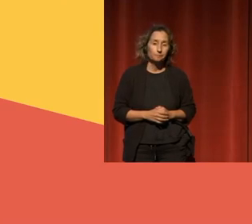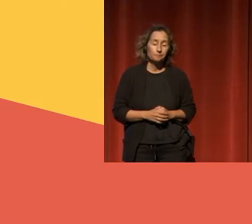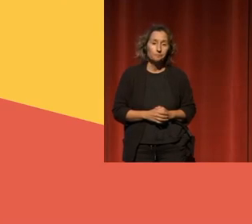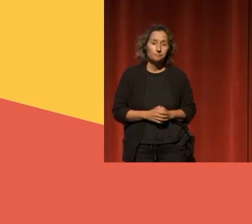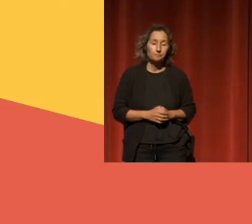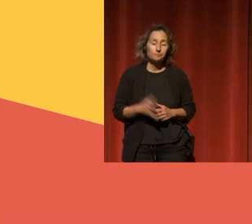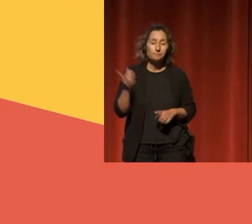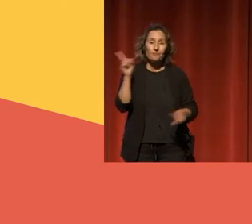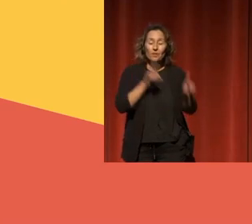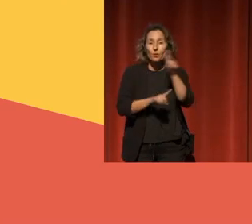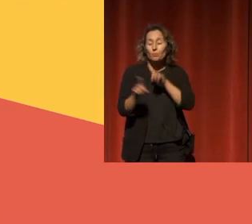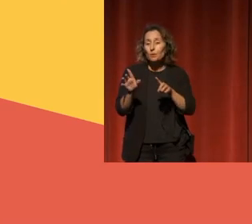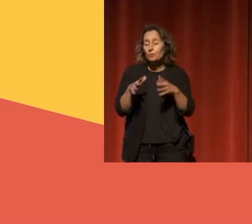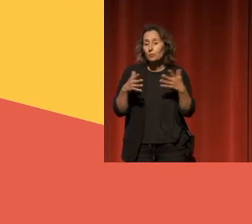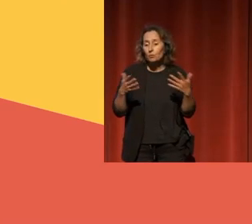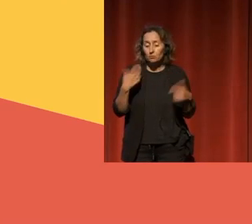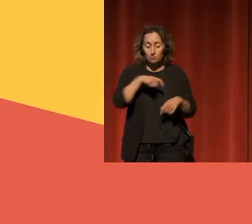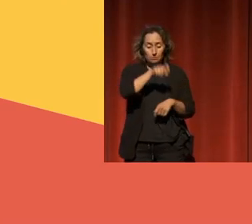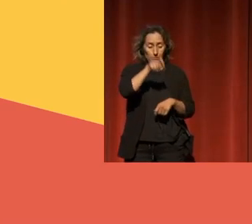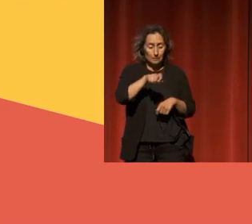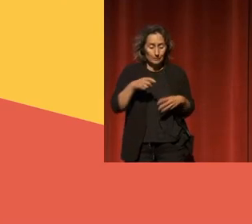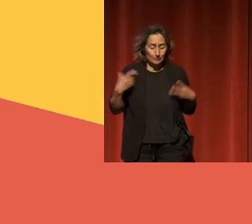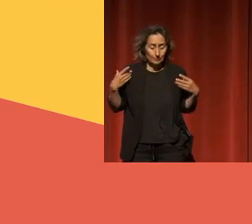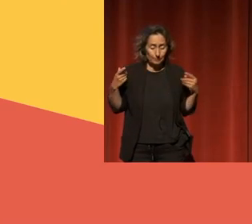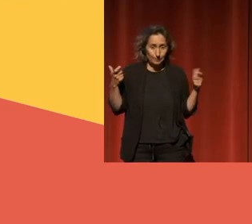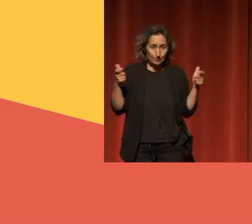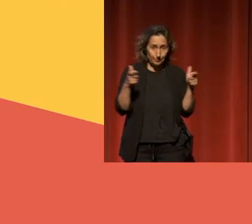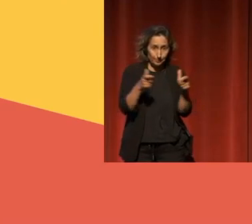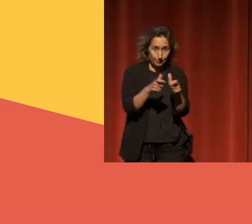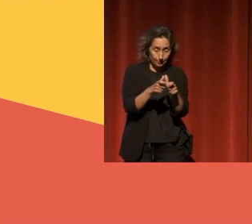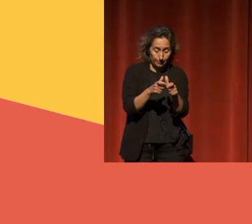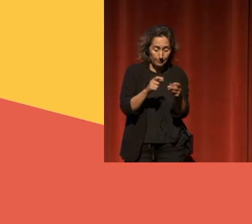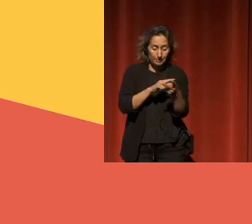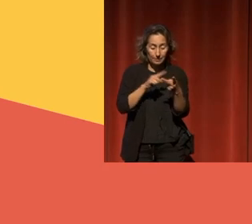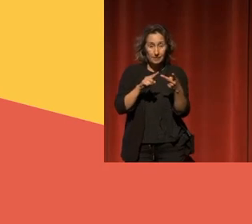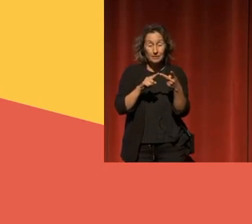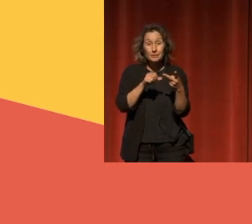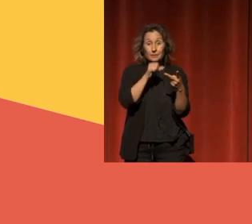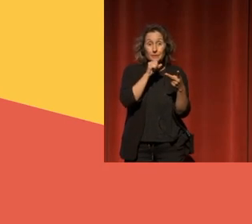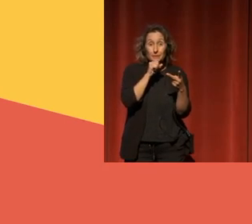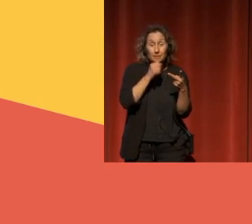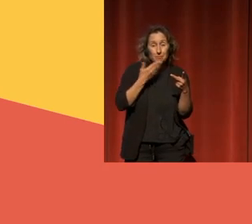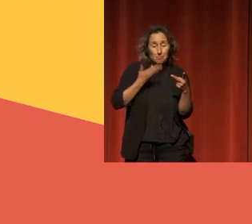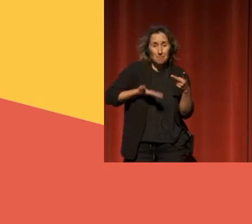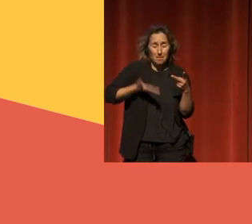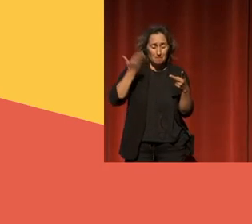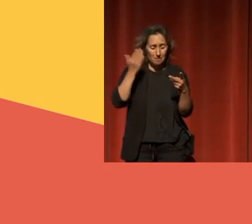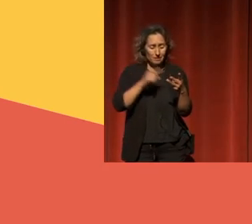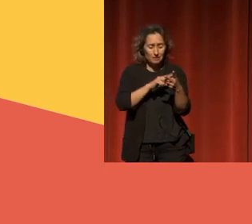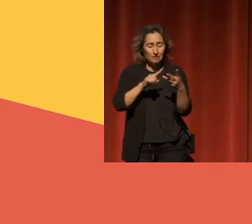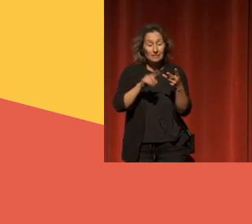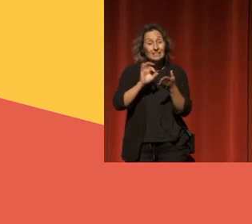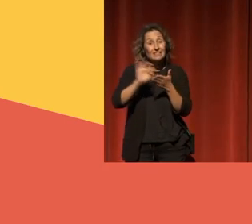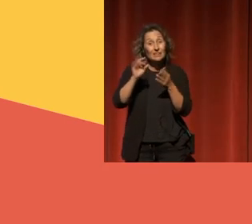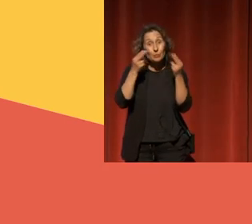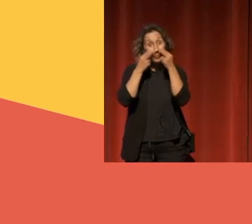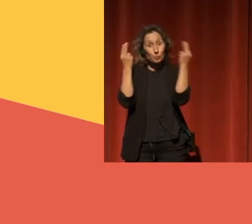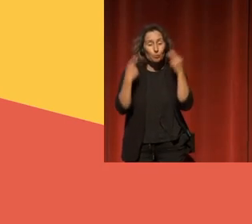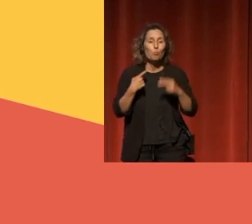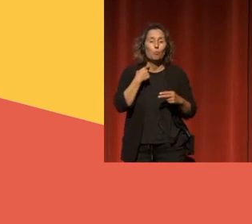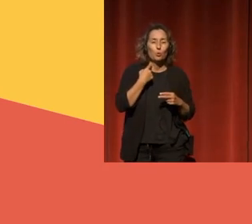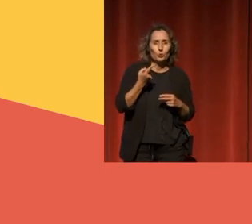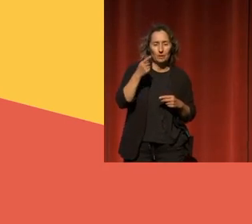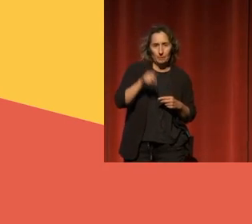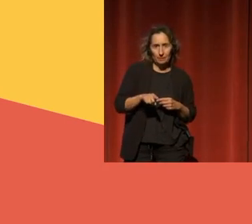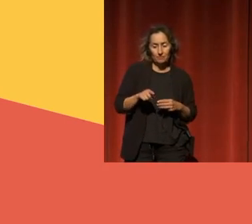enfrentan al problema de la despoblación del envejecimiento y también de la pérdida de servicios públicos y esto principalmente lo que origina es una gran